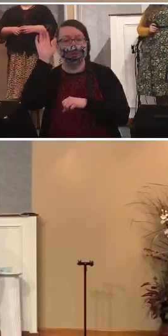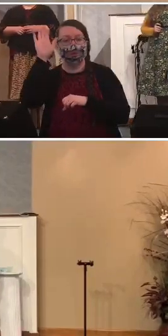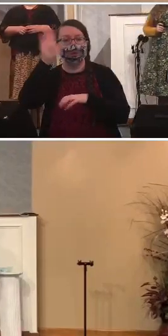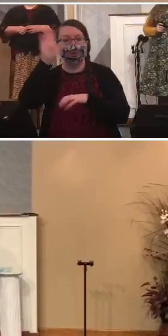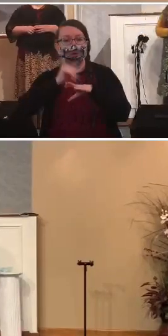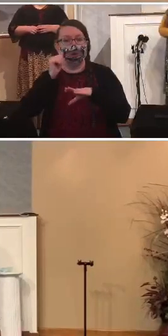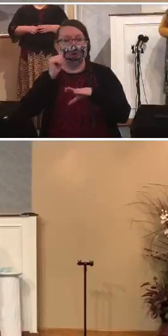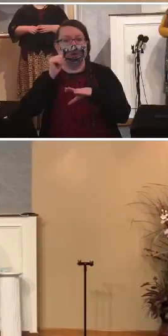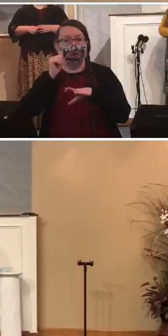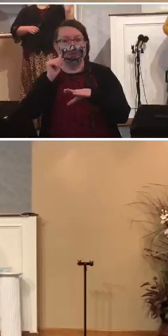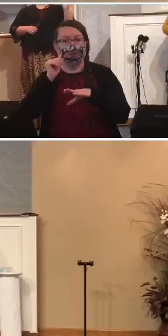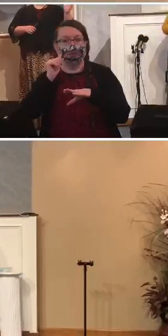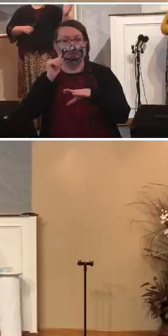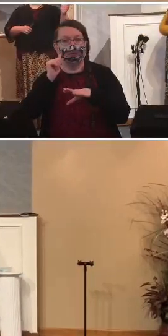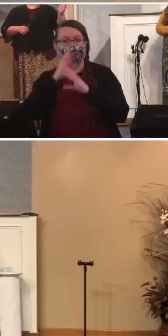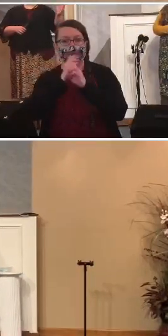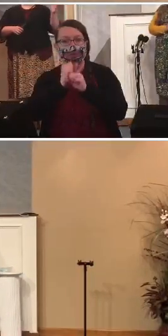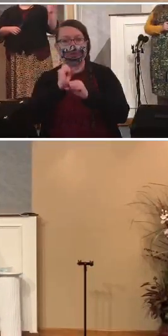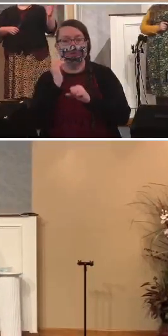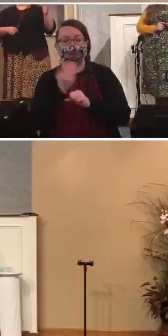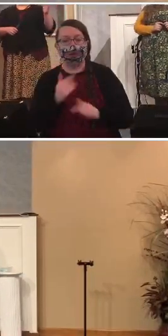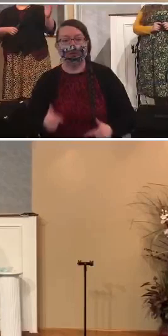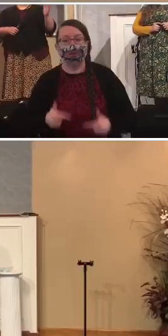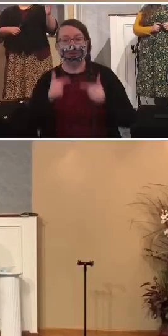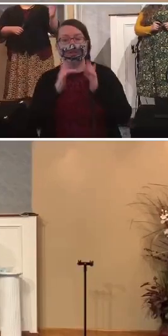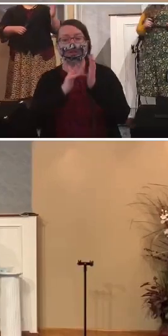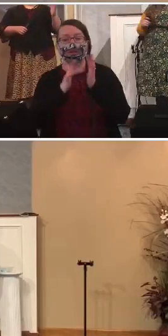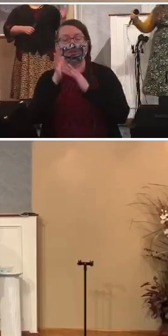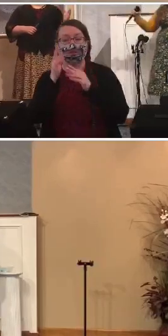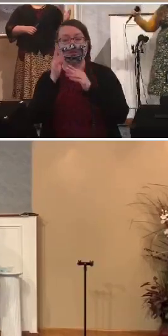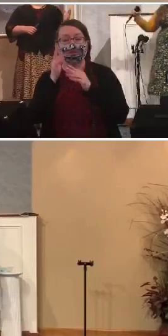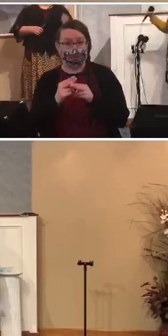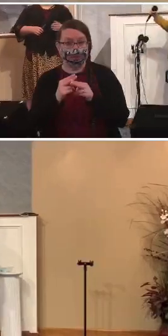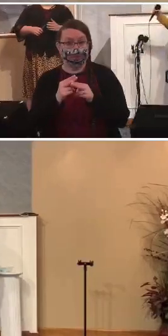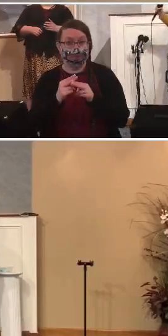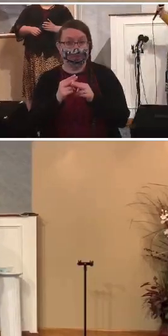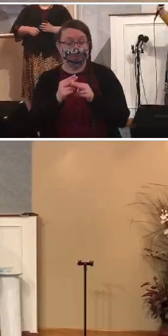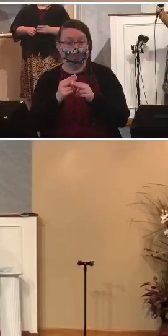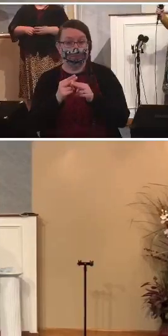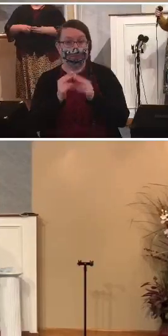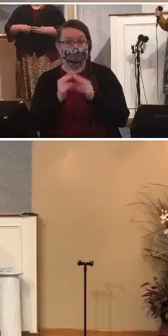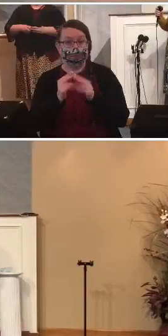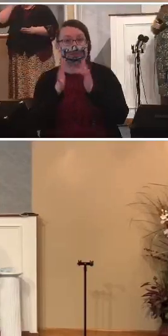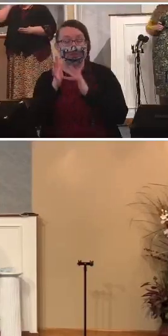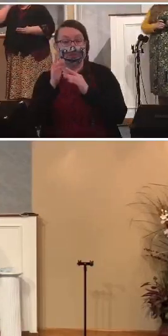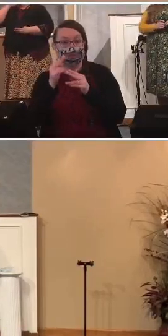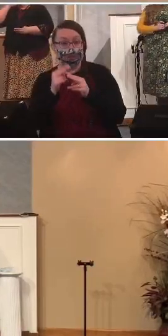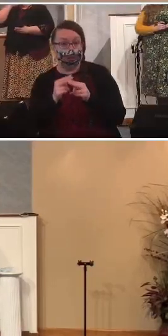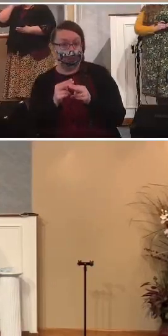En el nombre de Jesús. In Jesus. En el nombre de Jesús. In Jesus